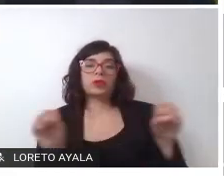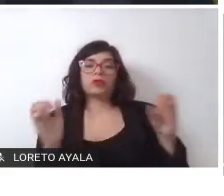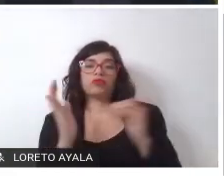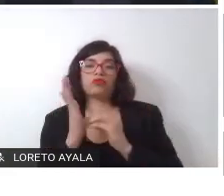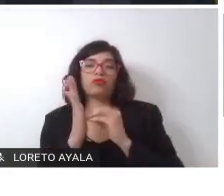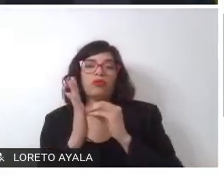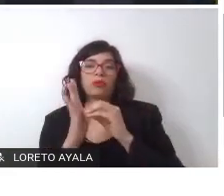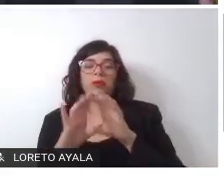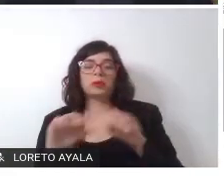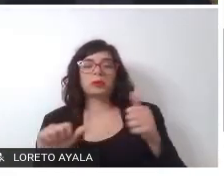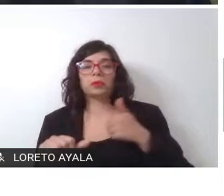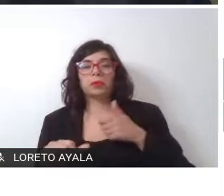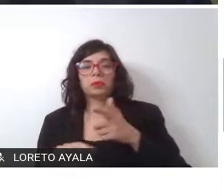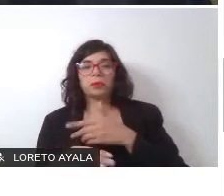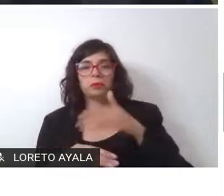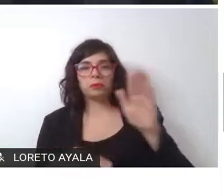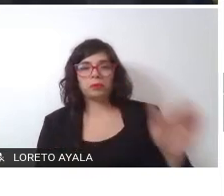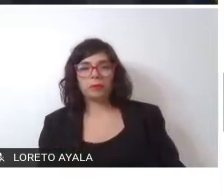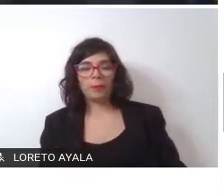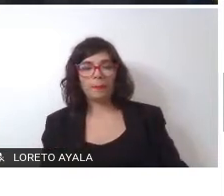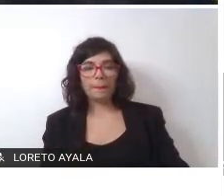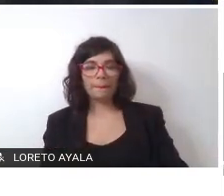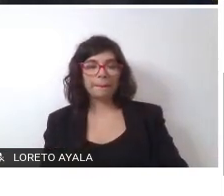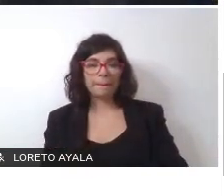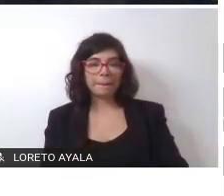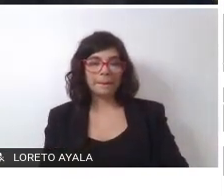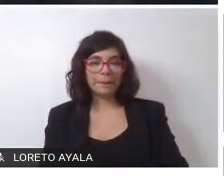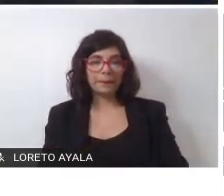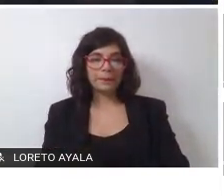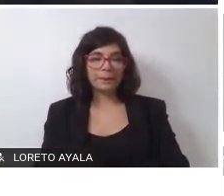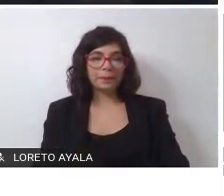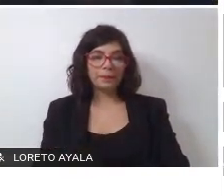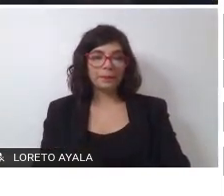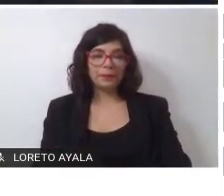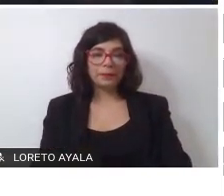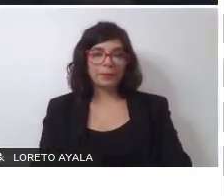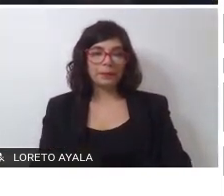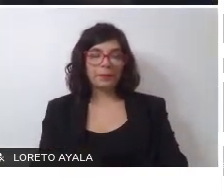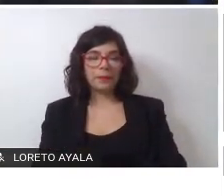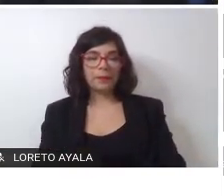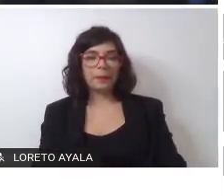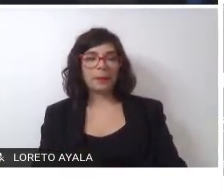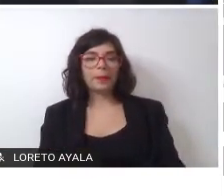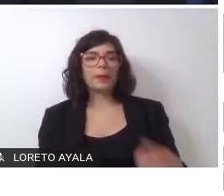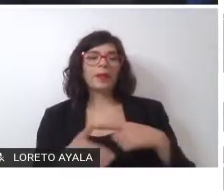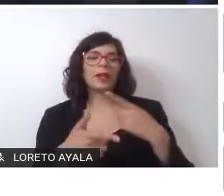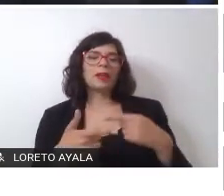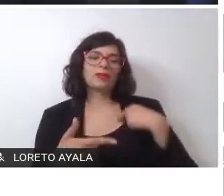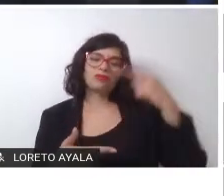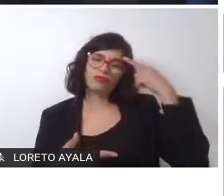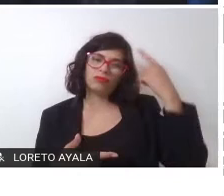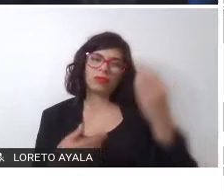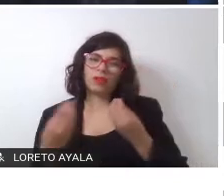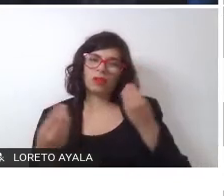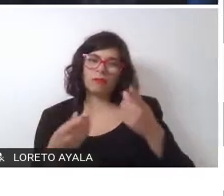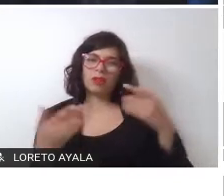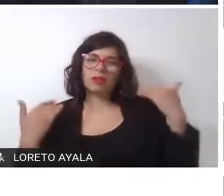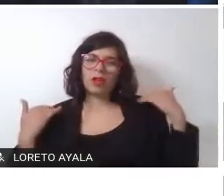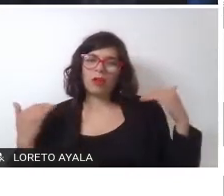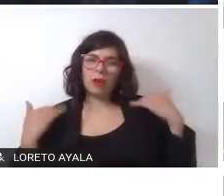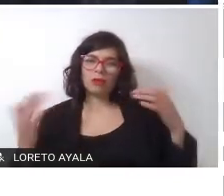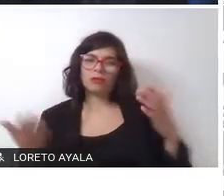ir al acta y se promueve. Entonces, yo me hice la pregunta, ¿y qué ha pasado con educación física y salud